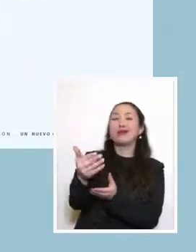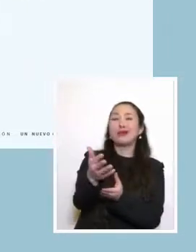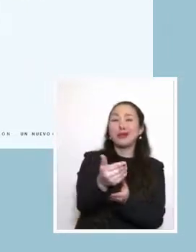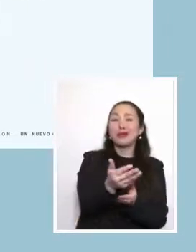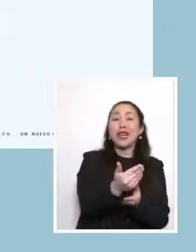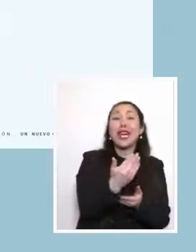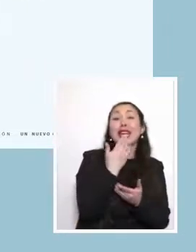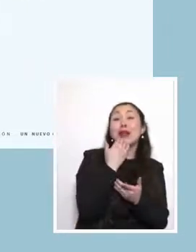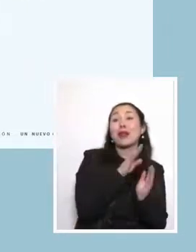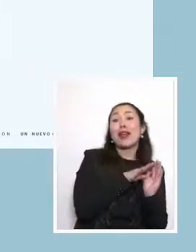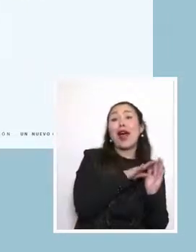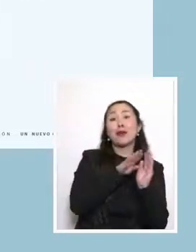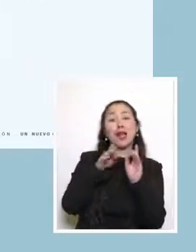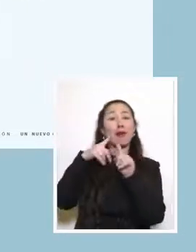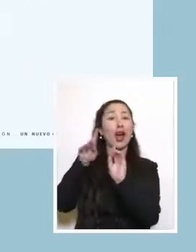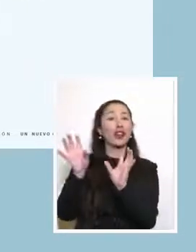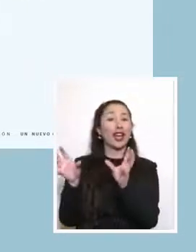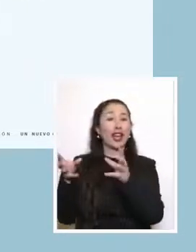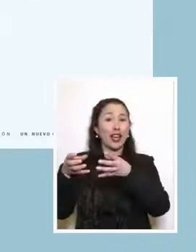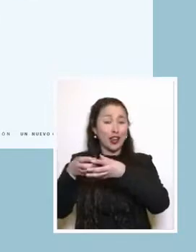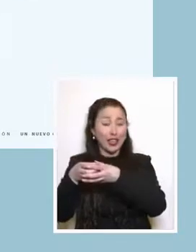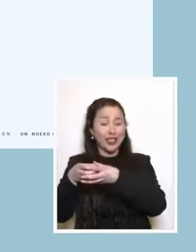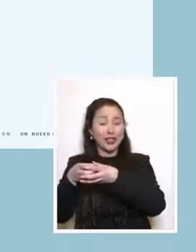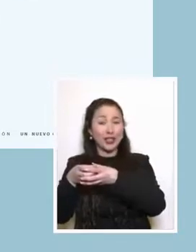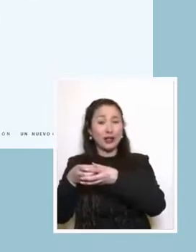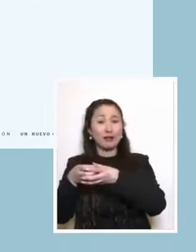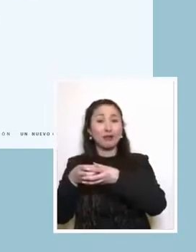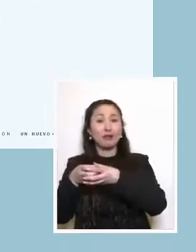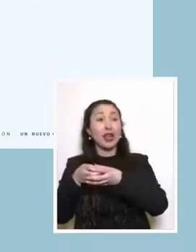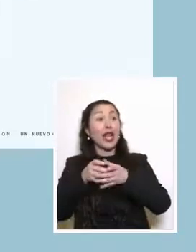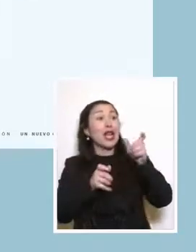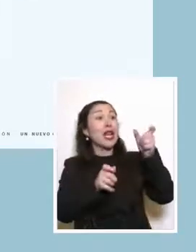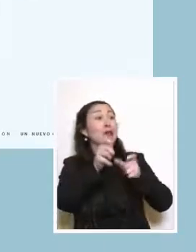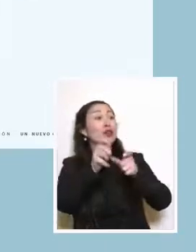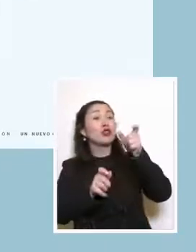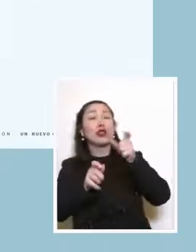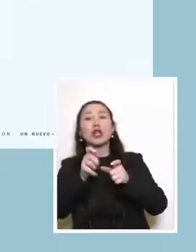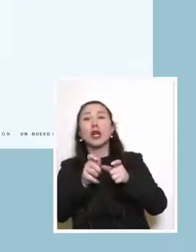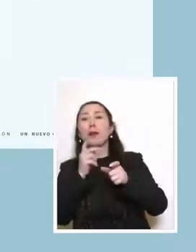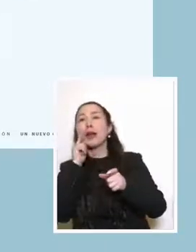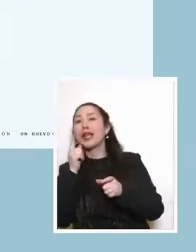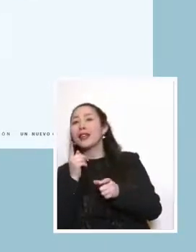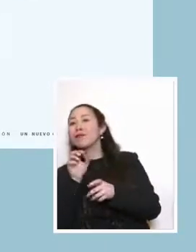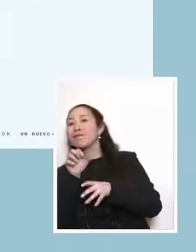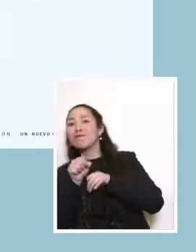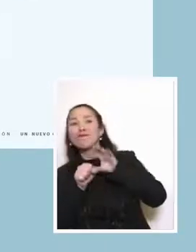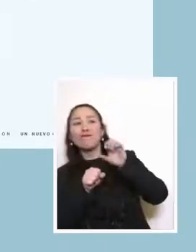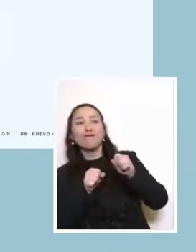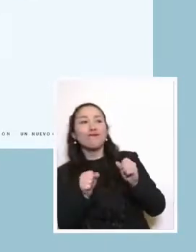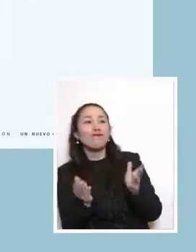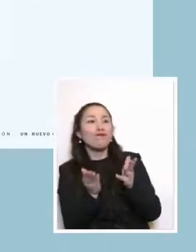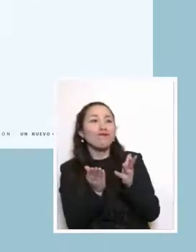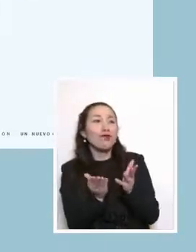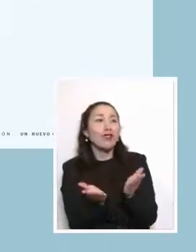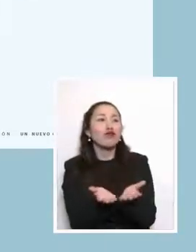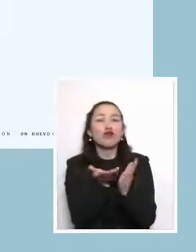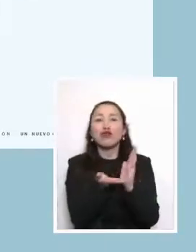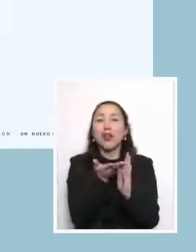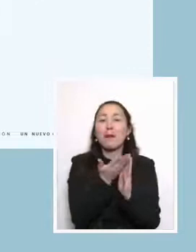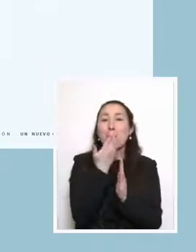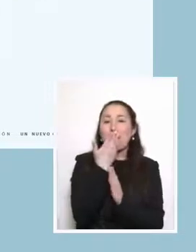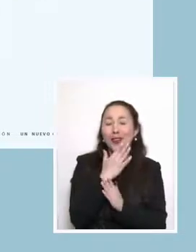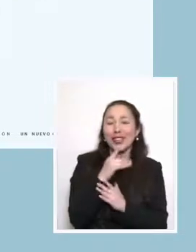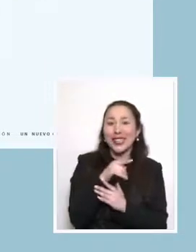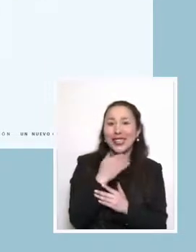colaboramos con organizaciones y el gran público para identificar, nutrir y promover ejemplos y casos de